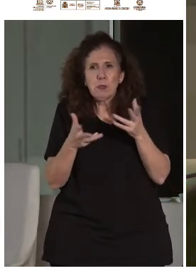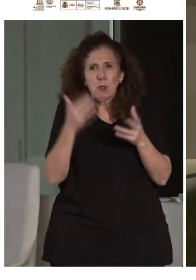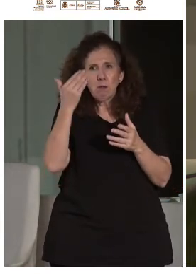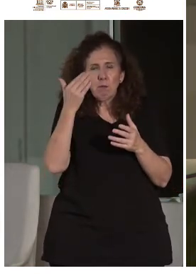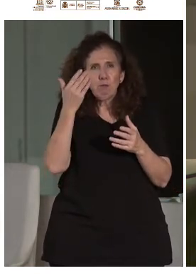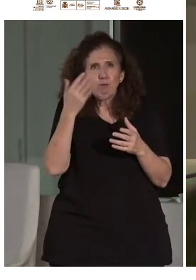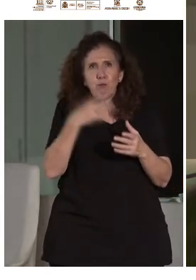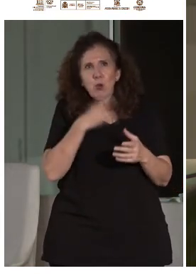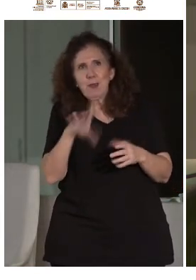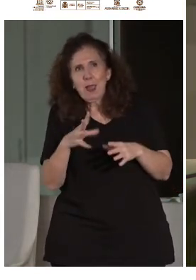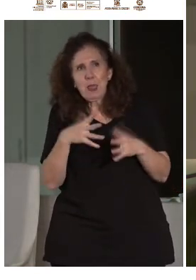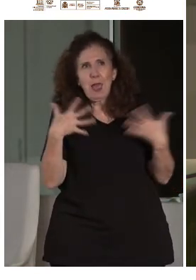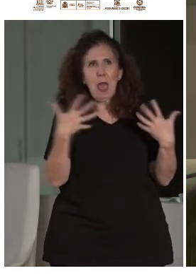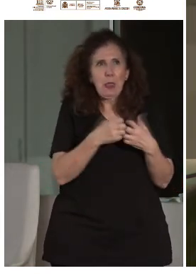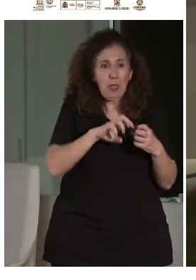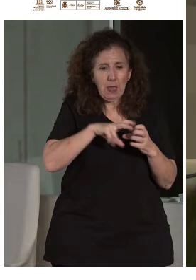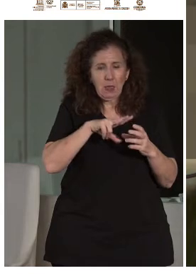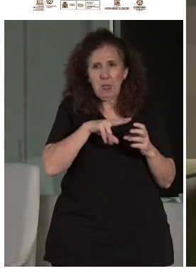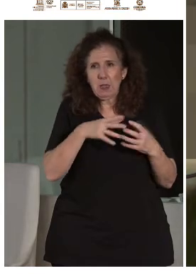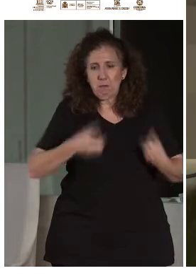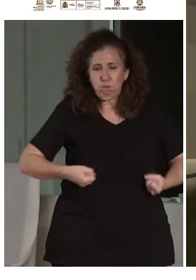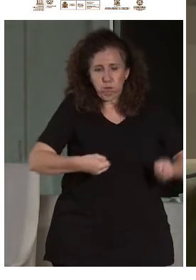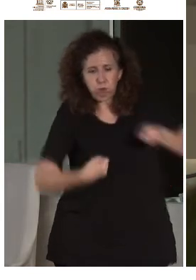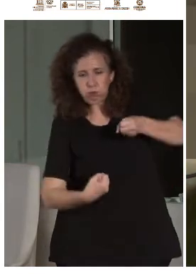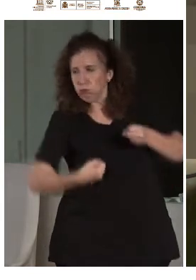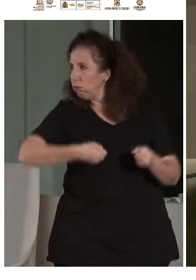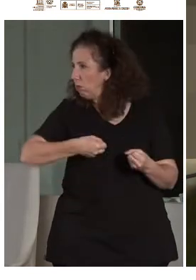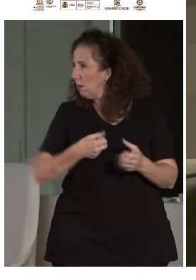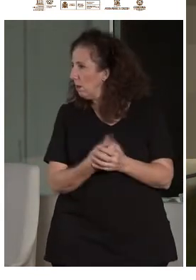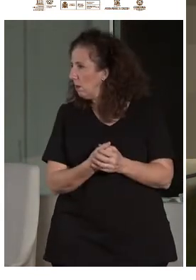Posibilidad de accidentes, etcétera, ¿eso lo contempláis?